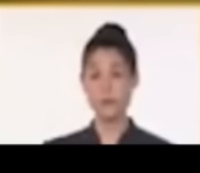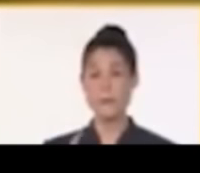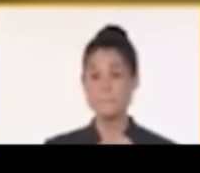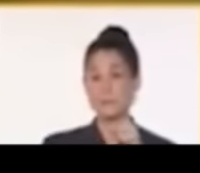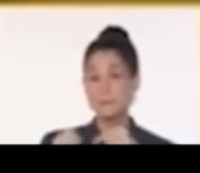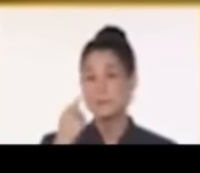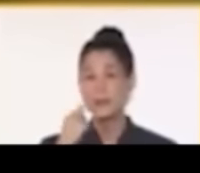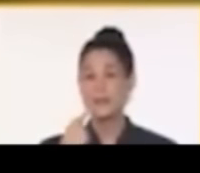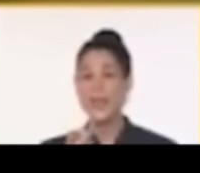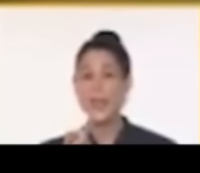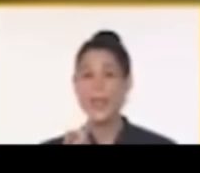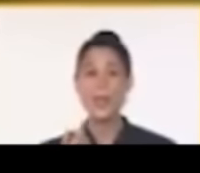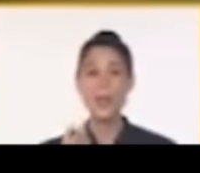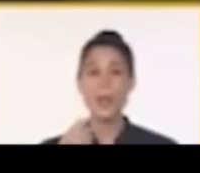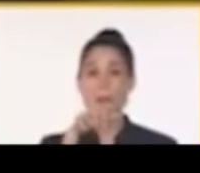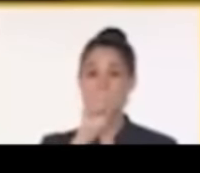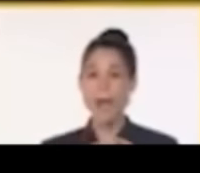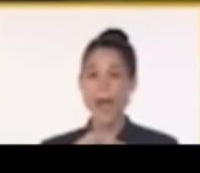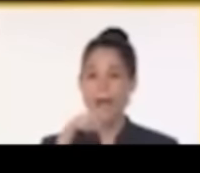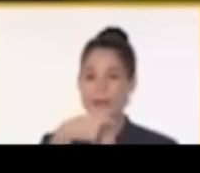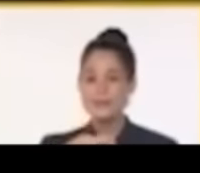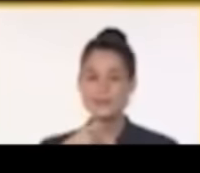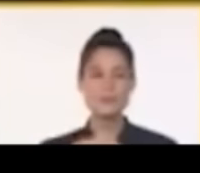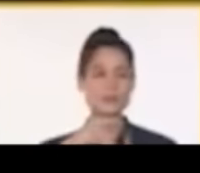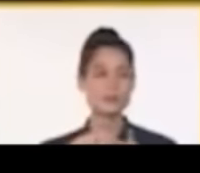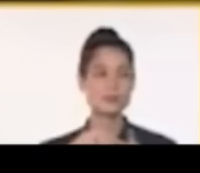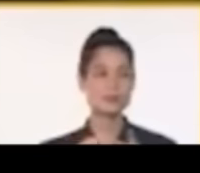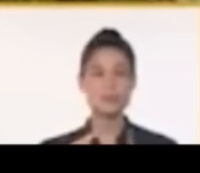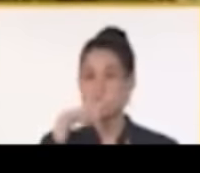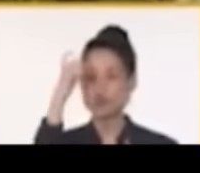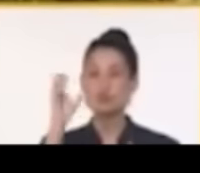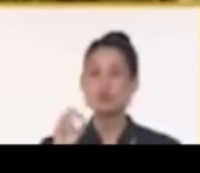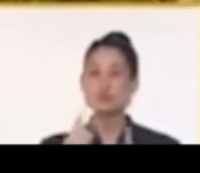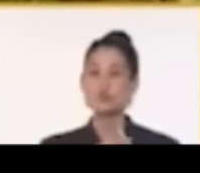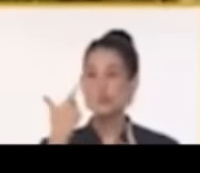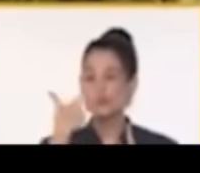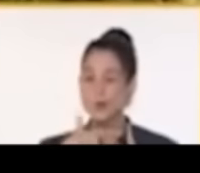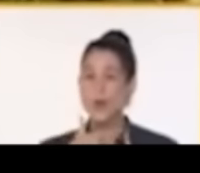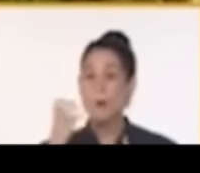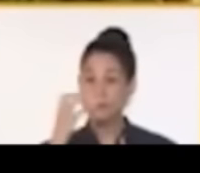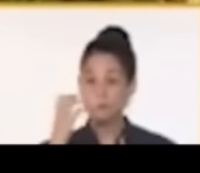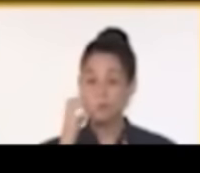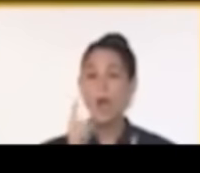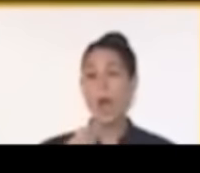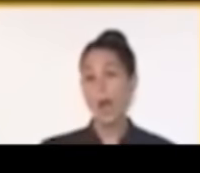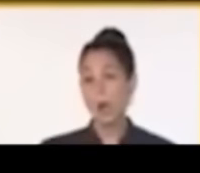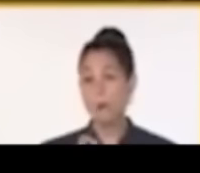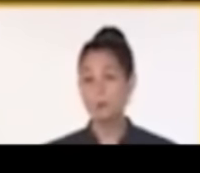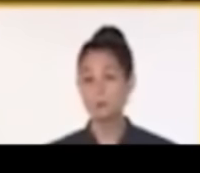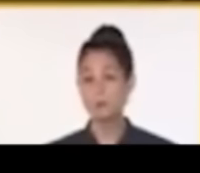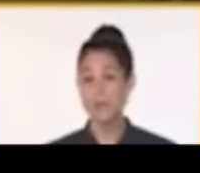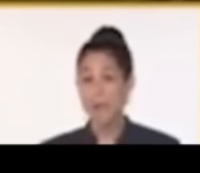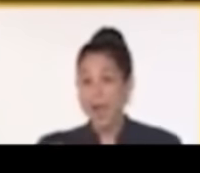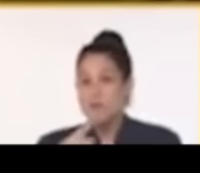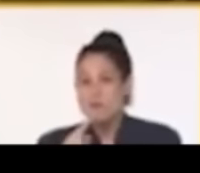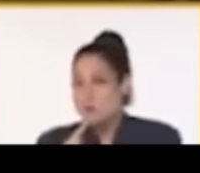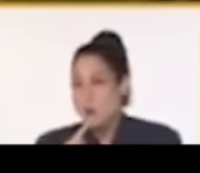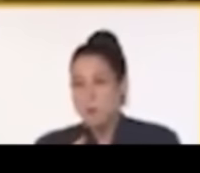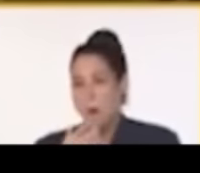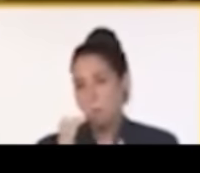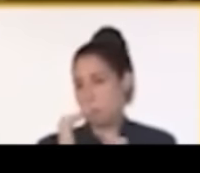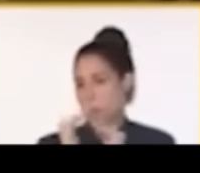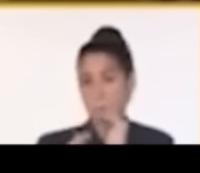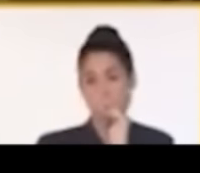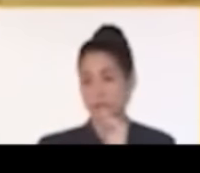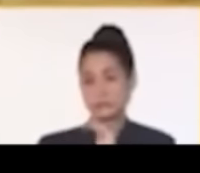premezclas las vitaminas los minerales que formaban el pieso de ese alimento y hoy nosotros no sobrepasamos las 200,000 toneladas 100,000 toneladas 150,000